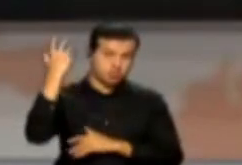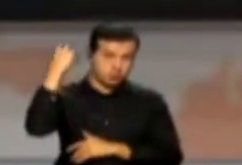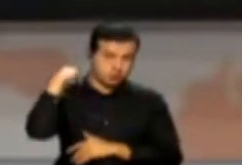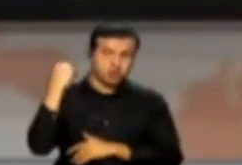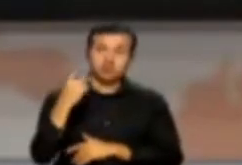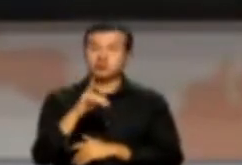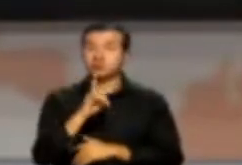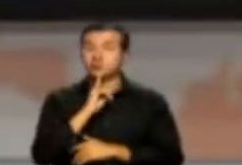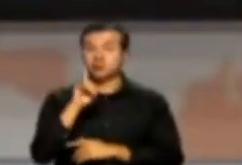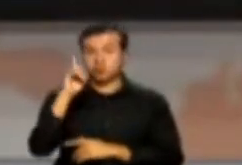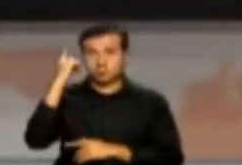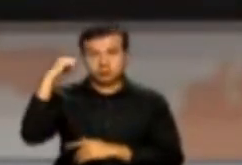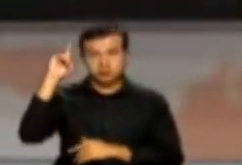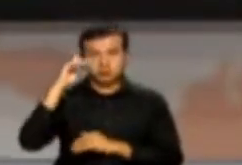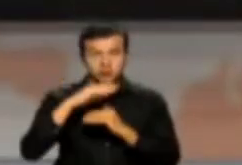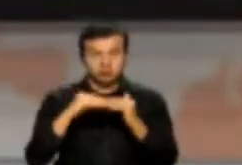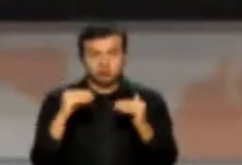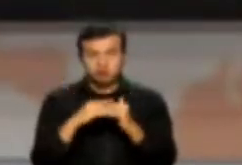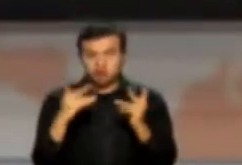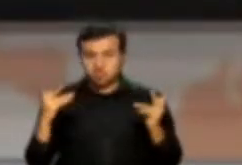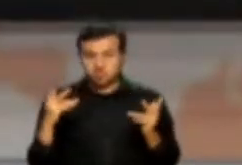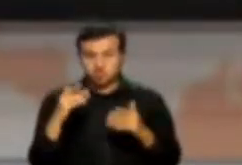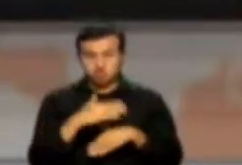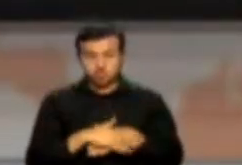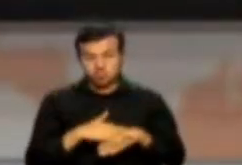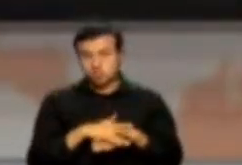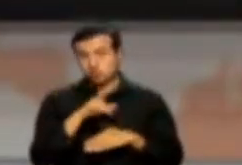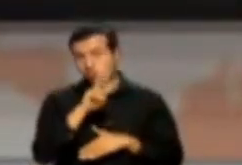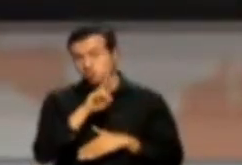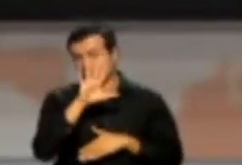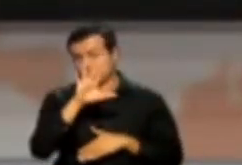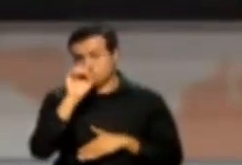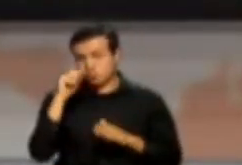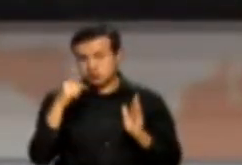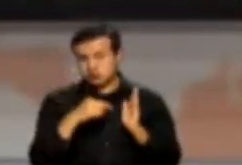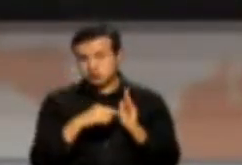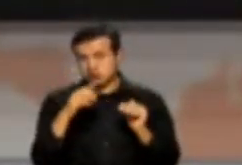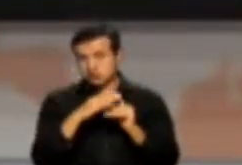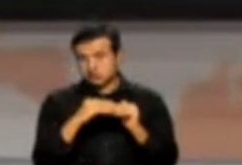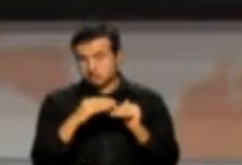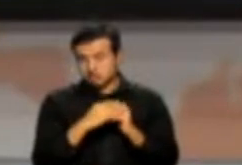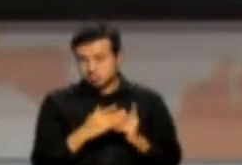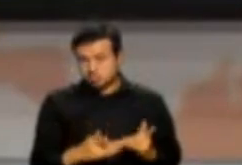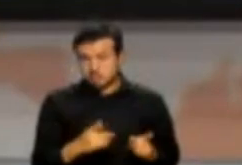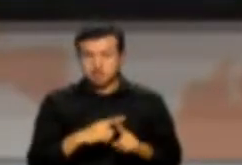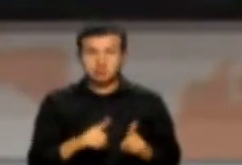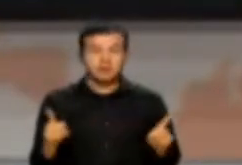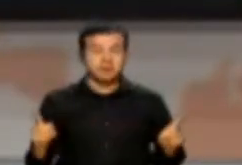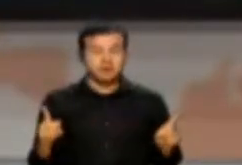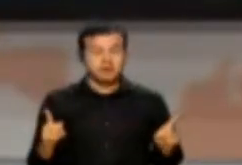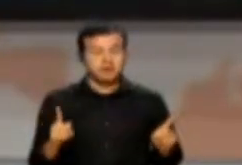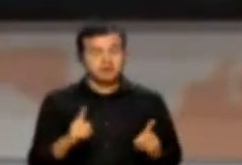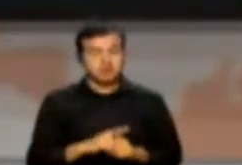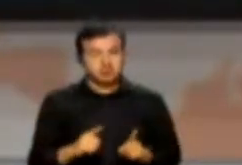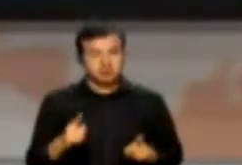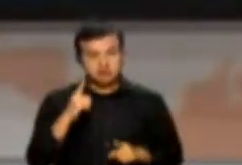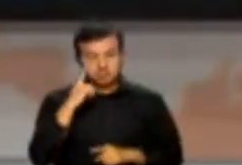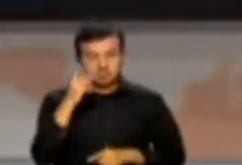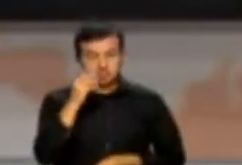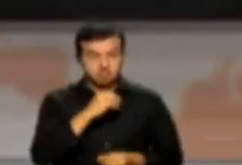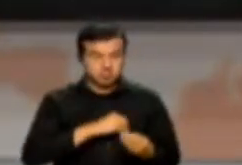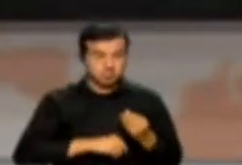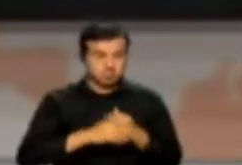en eeuu un millón de dólares incluso en sudamérica hasta 250 mil dólares y lo que vamos a invertir